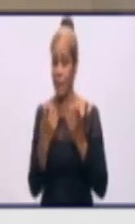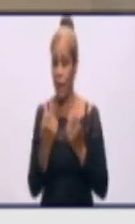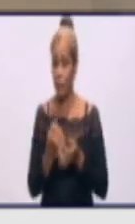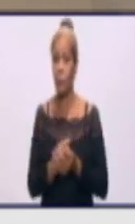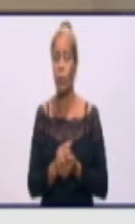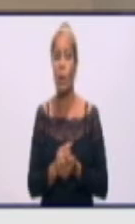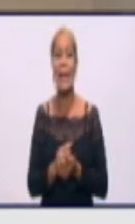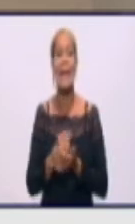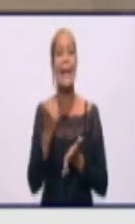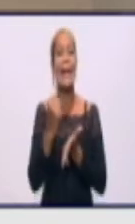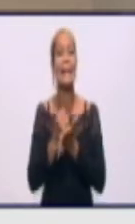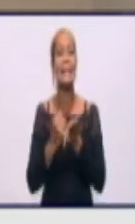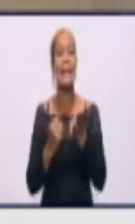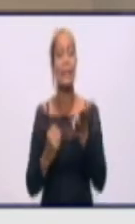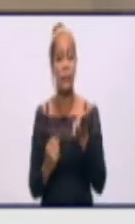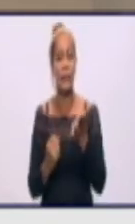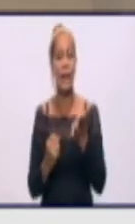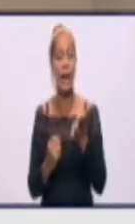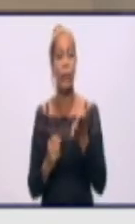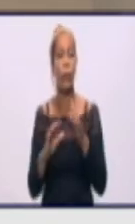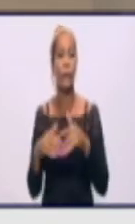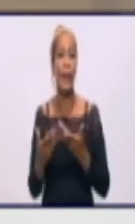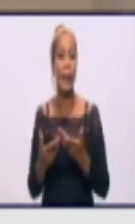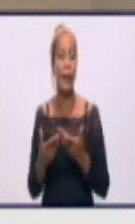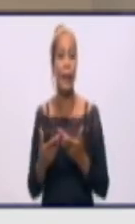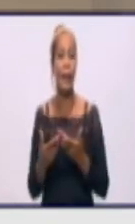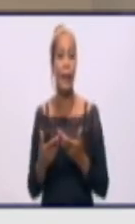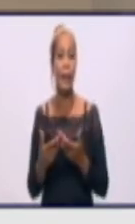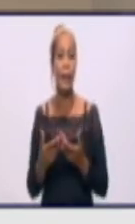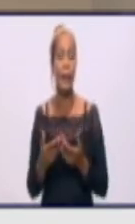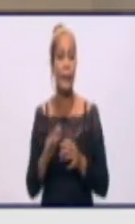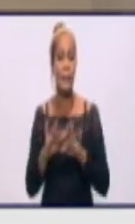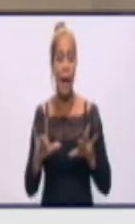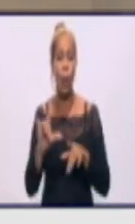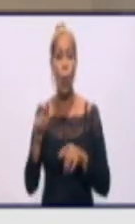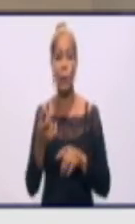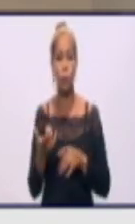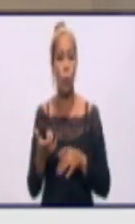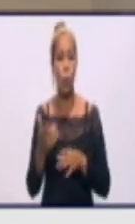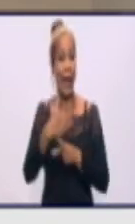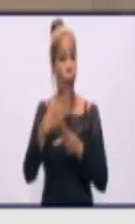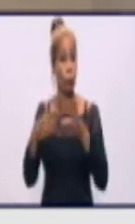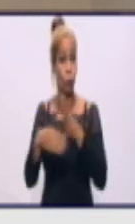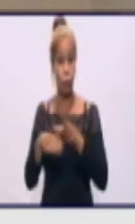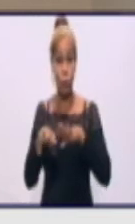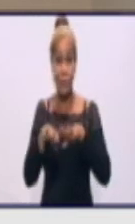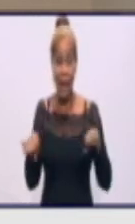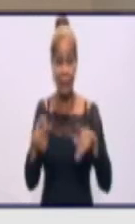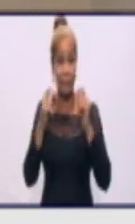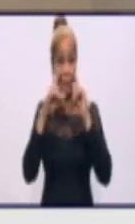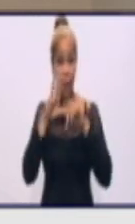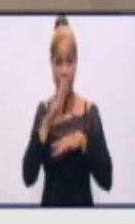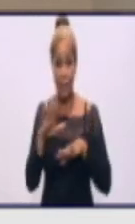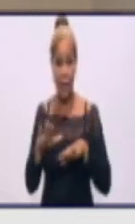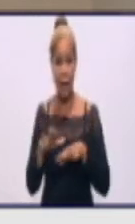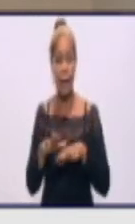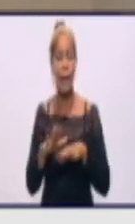el certificado de habitable, que es cuando ya la obra está culminada, que le permite a la